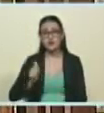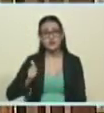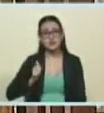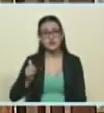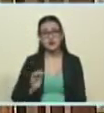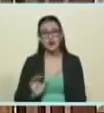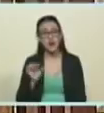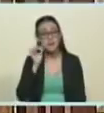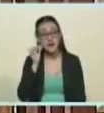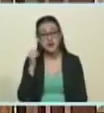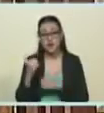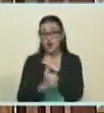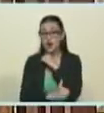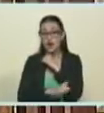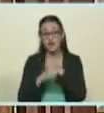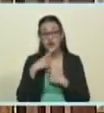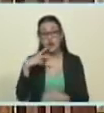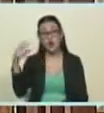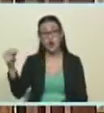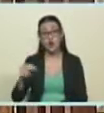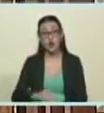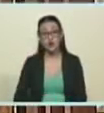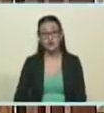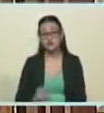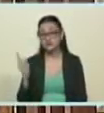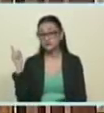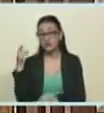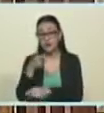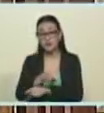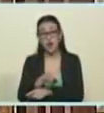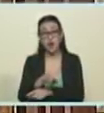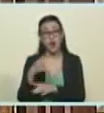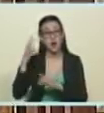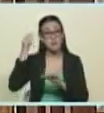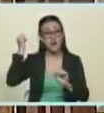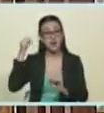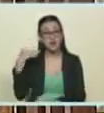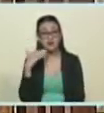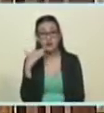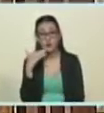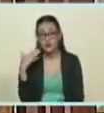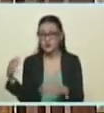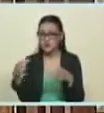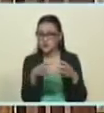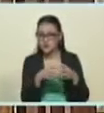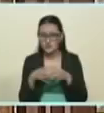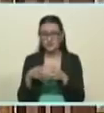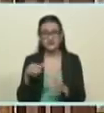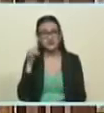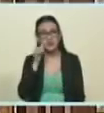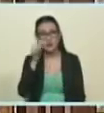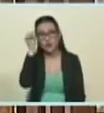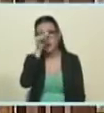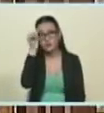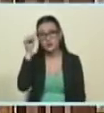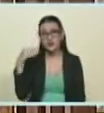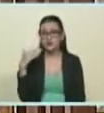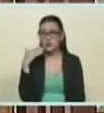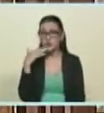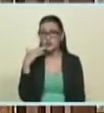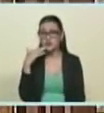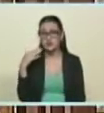Porque la amarilla y la naranja dijeron que no van. Recibieron la orden de la embajada gringa, los reunieron sábado y domingo, la embajada